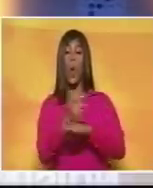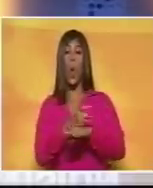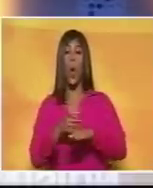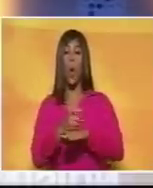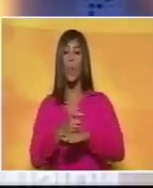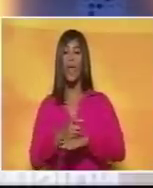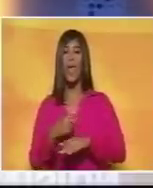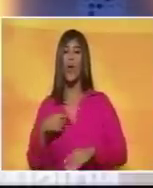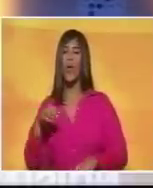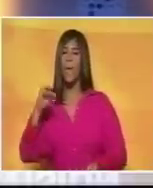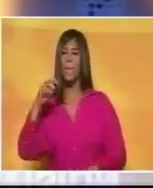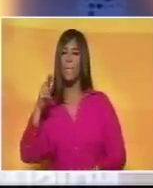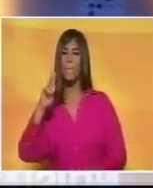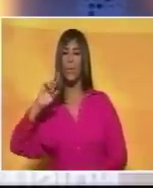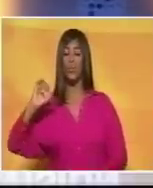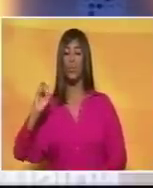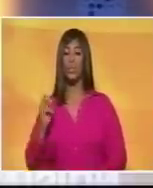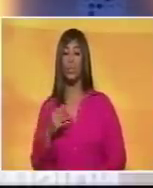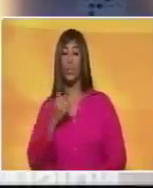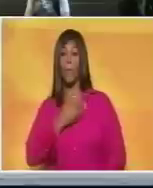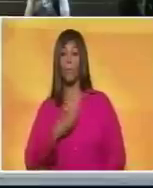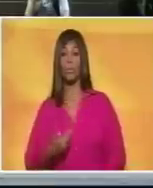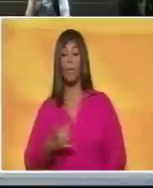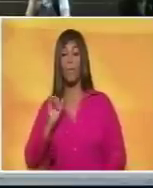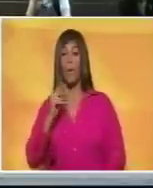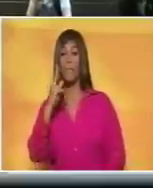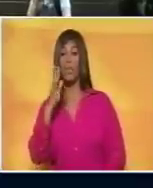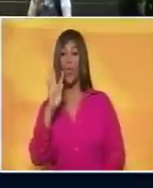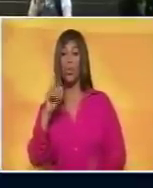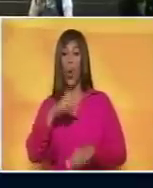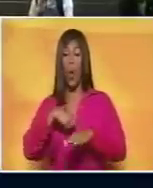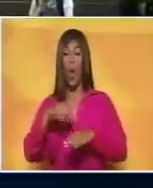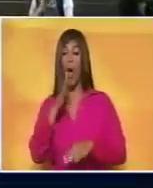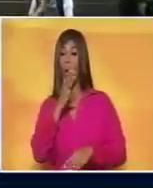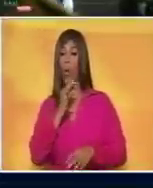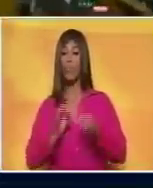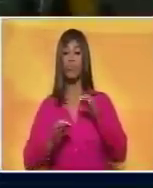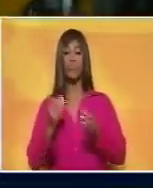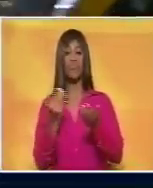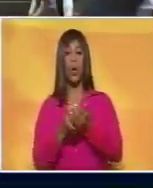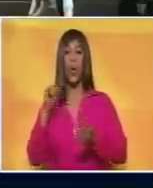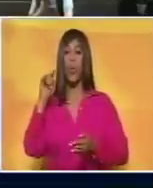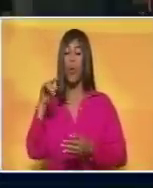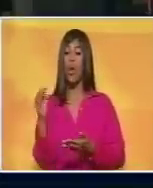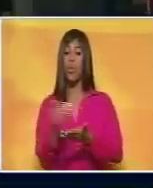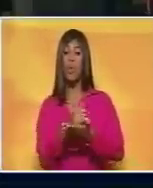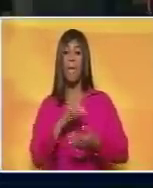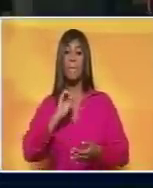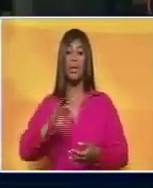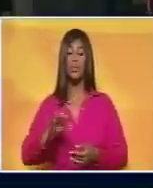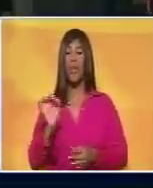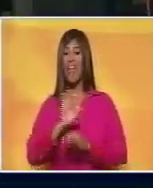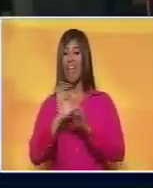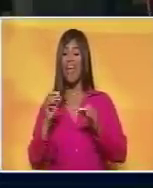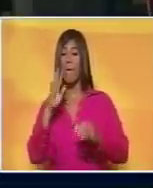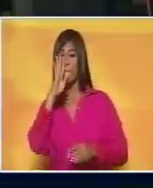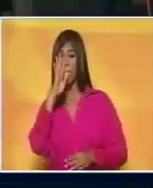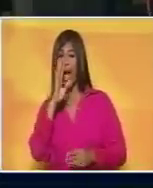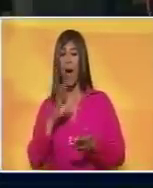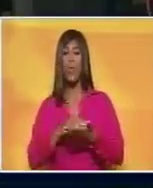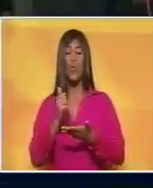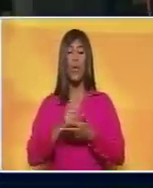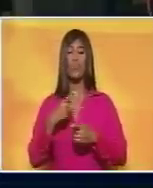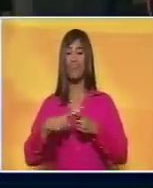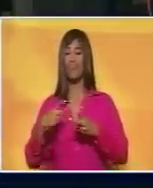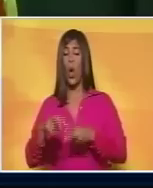presidente Mauricio Macri. Durante 24 horas no habrá servicio de justicia, clases, vuelos, recolección de basura. Bancos, puertos,